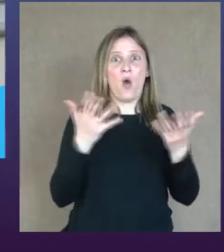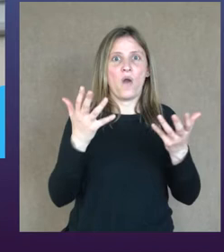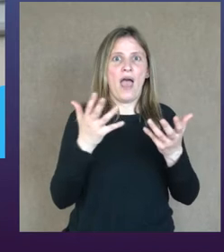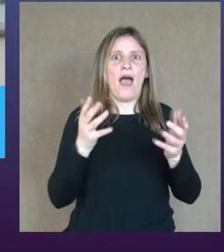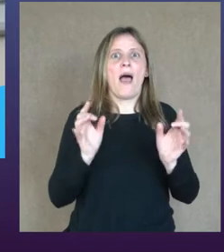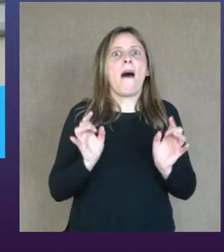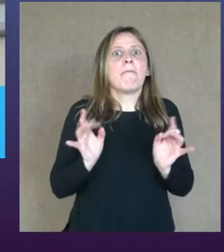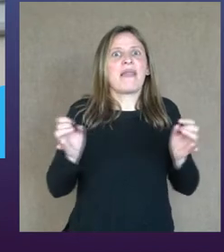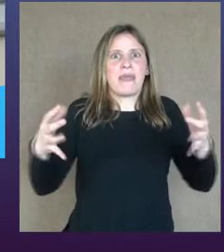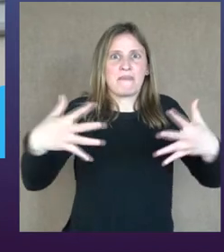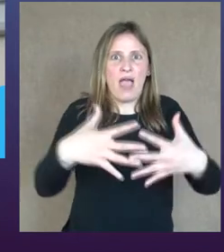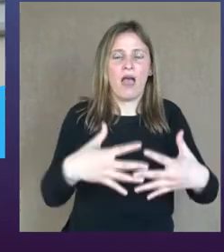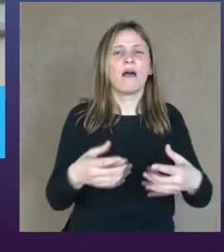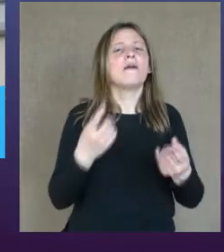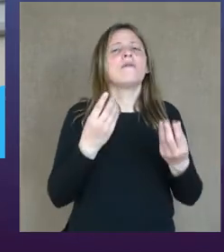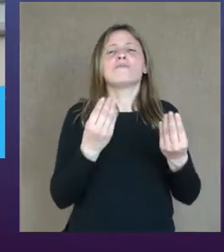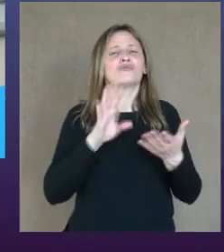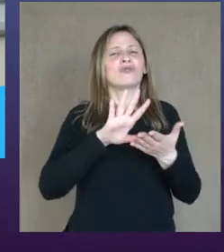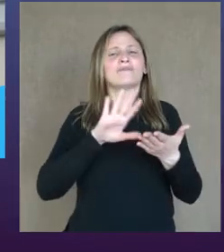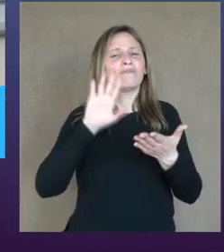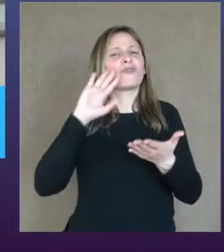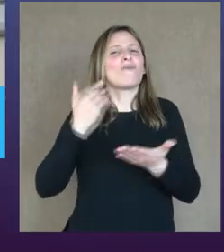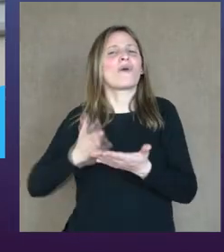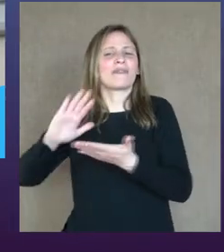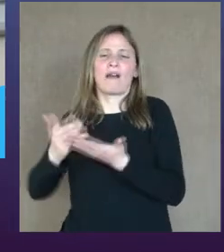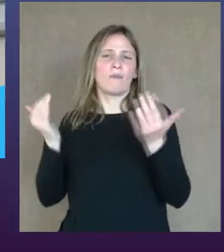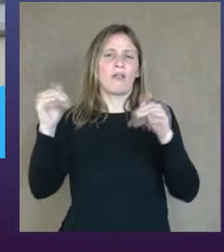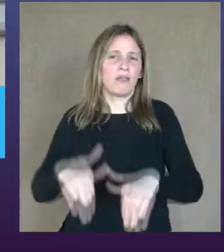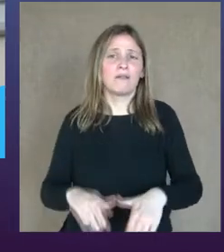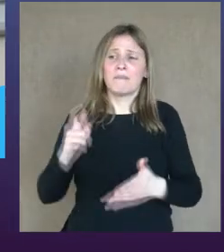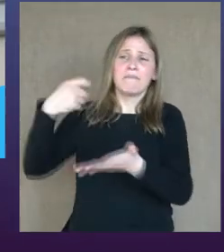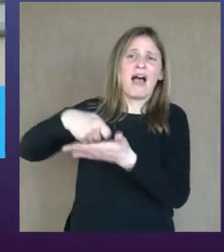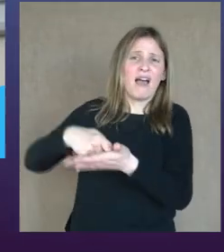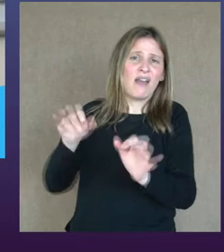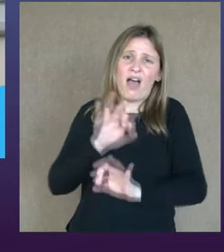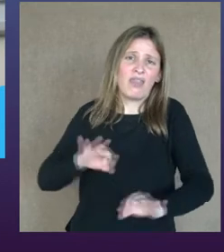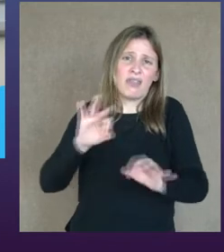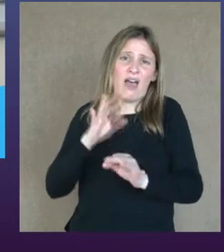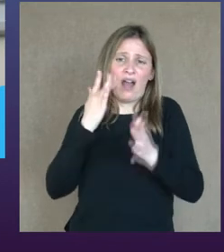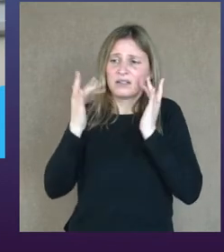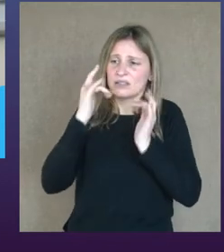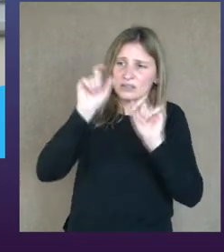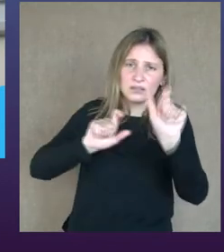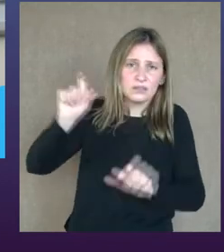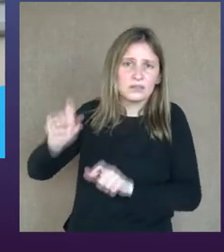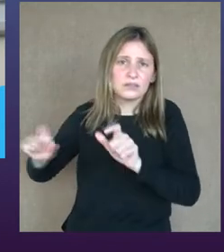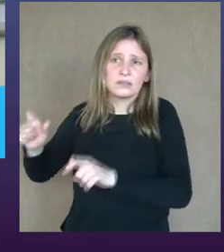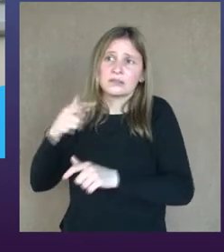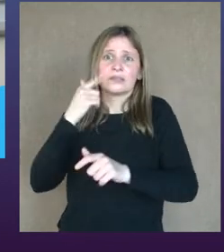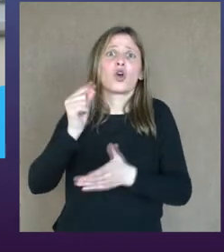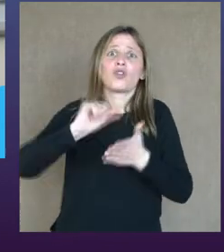¿no? Bueno, muchos proyectos se cayeron y no se le pagó nada a los artistas que tenían un contrato que se cayó por un tema